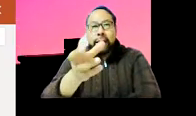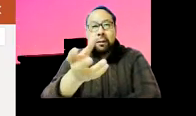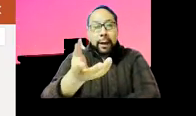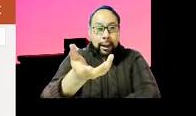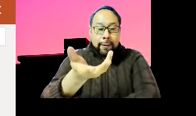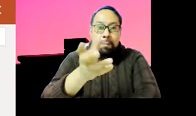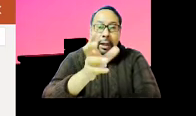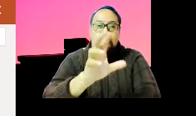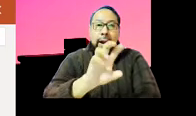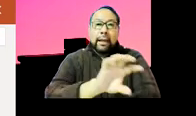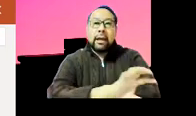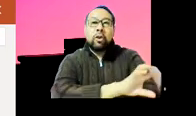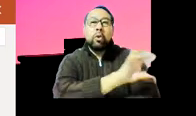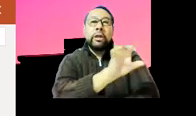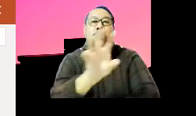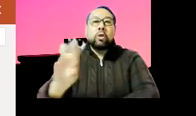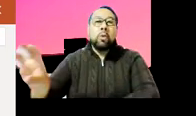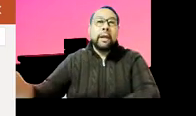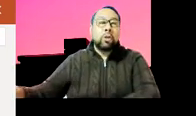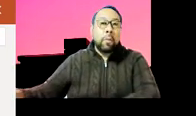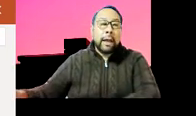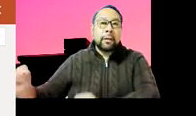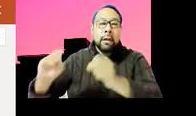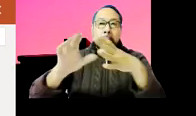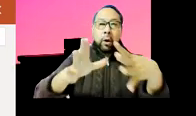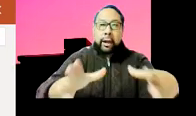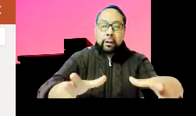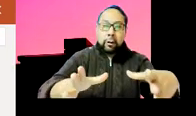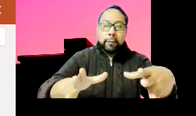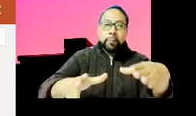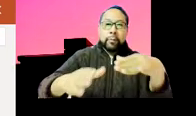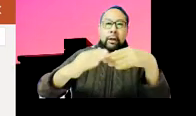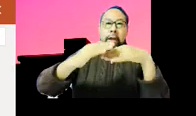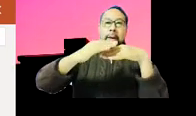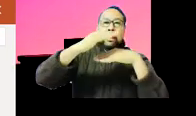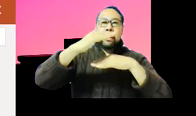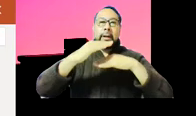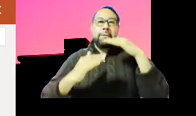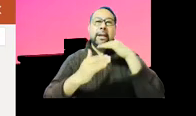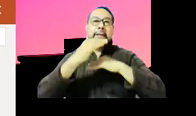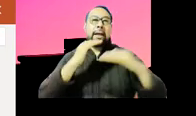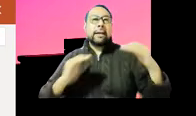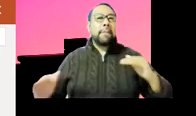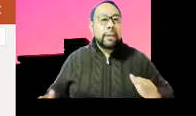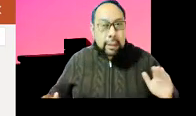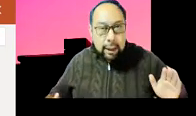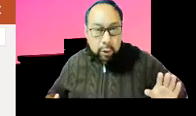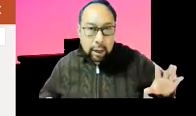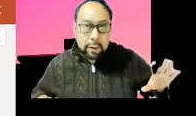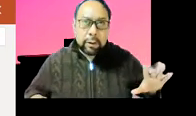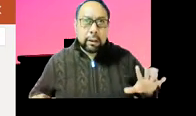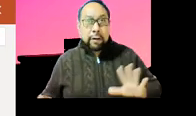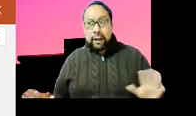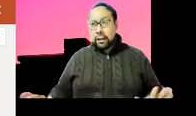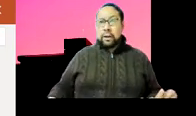es buena ni es mala. La falacia es un instrumento más. Por eso se va a diferenciar de la mentira,